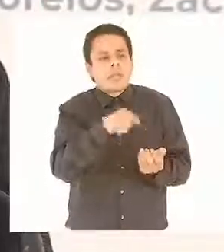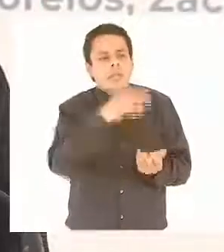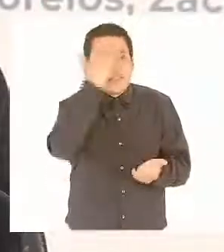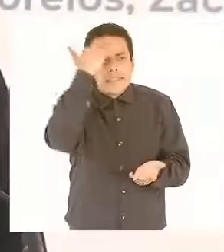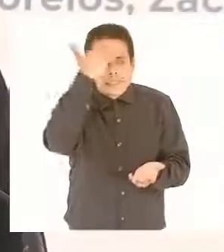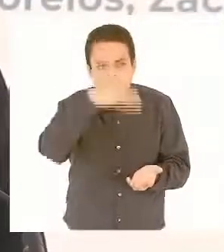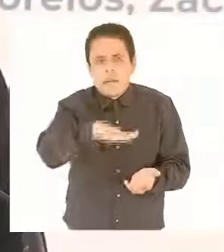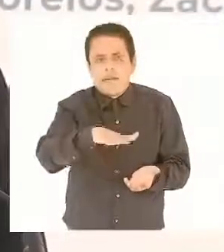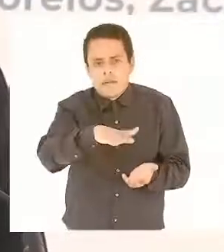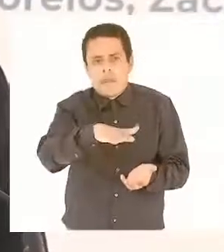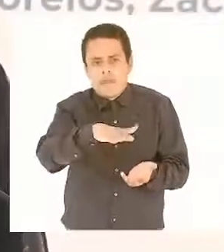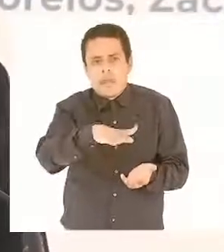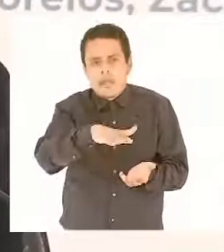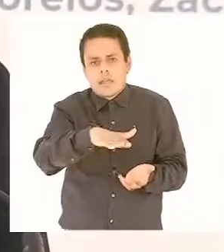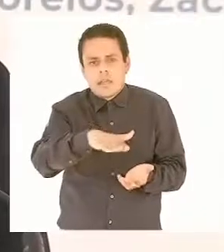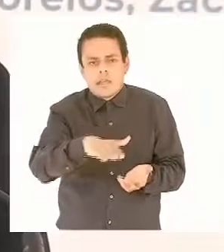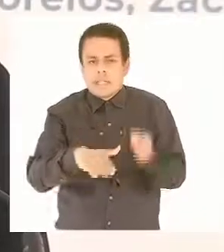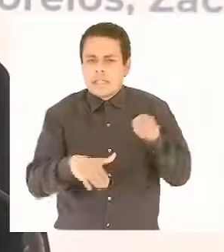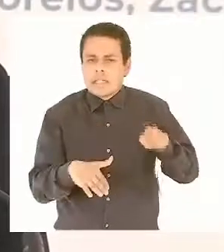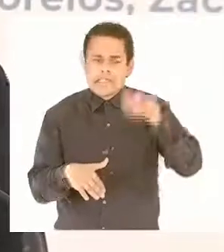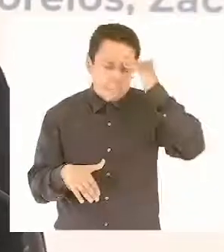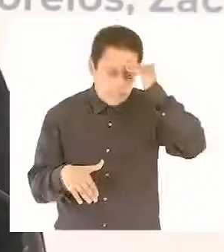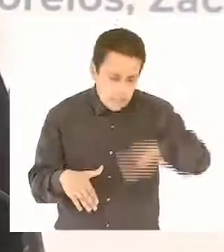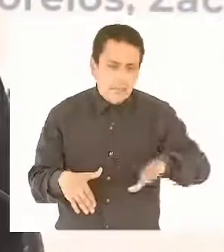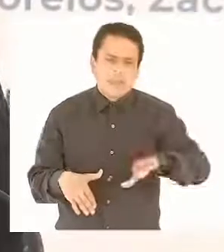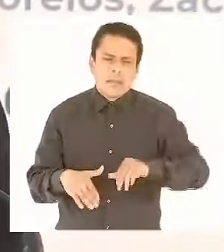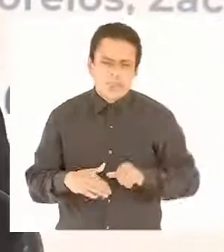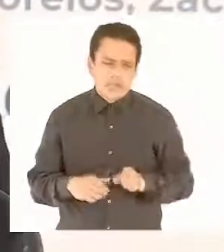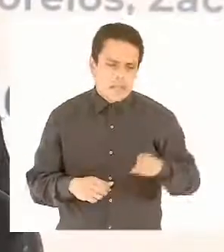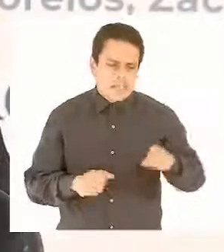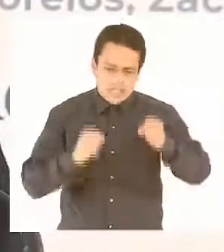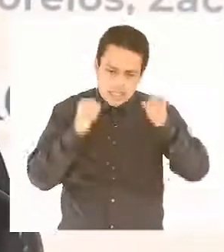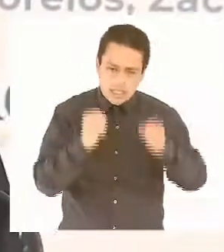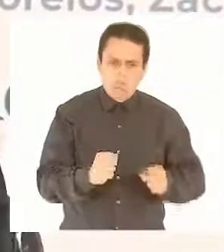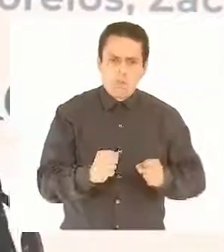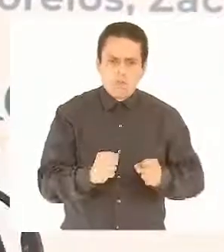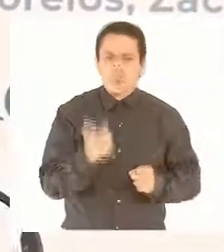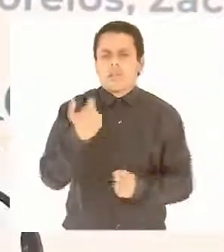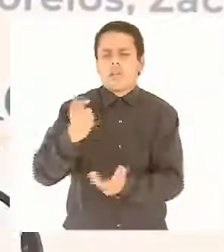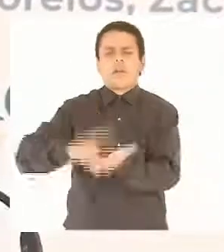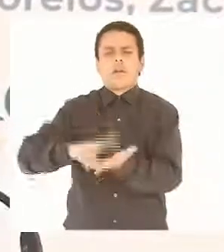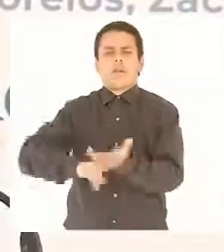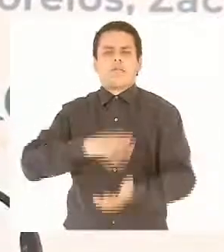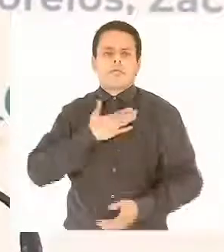tiene cuando menos esa seguridad del precio.